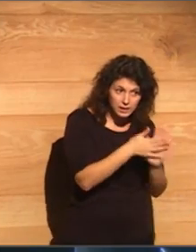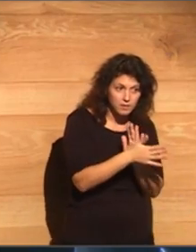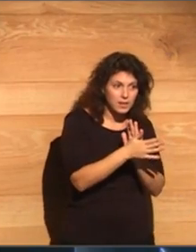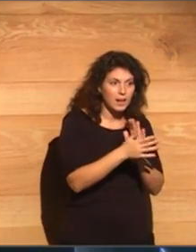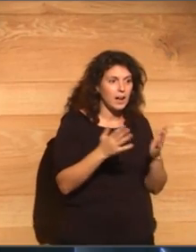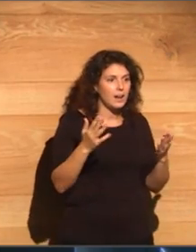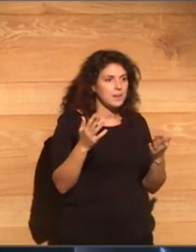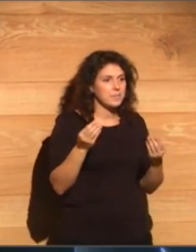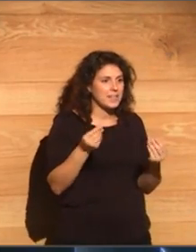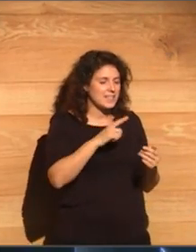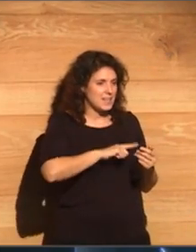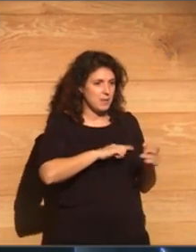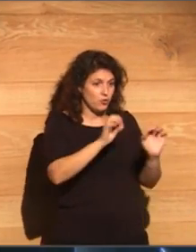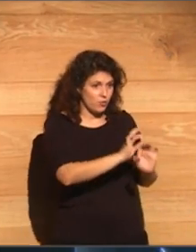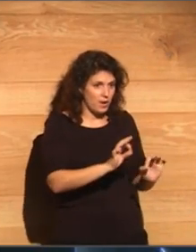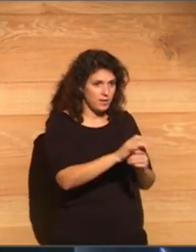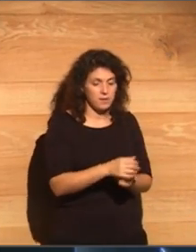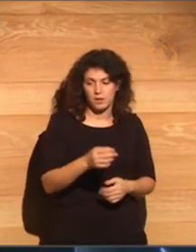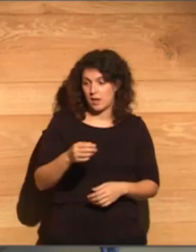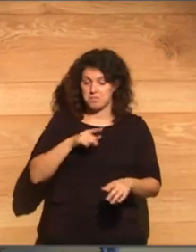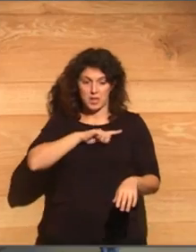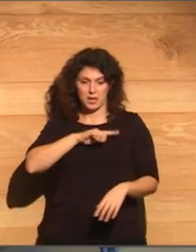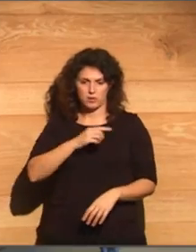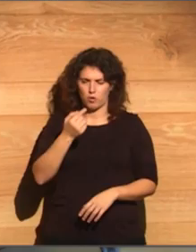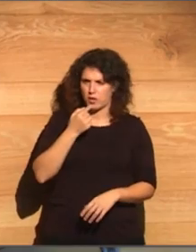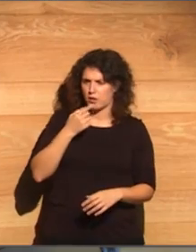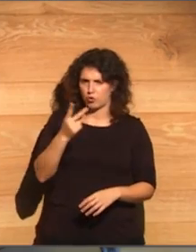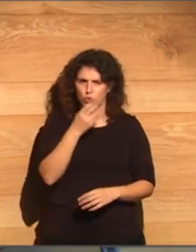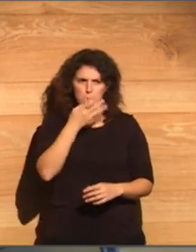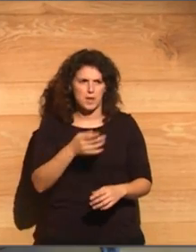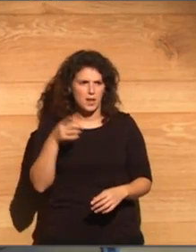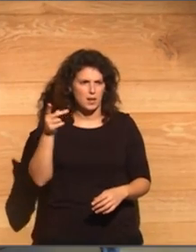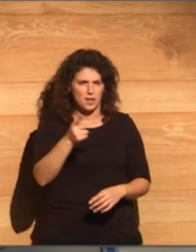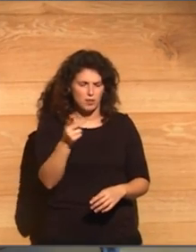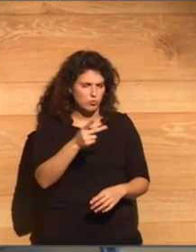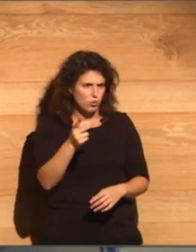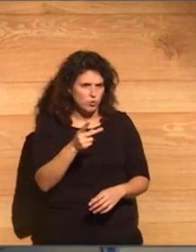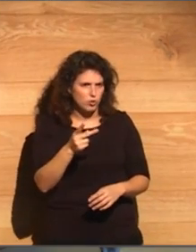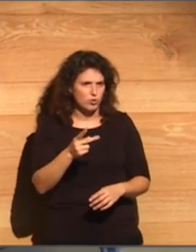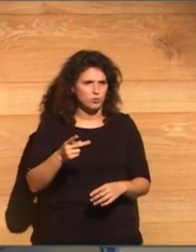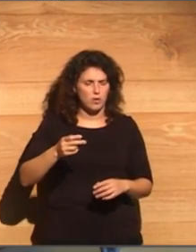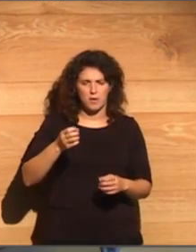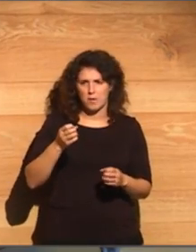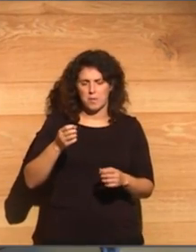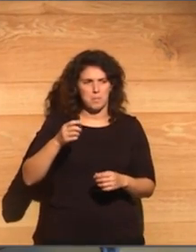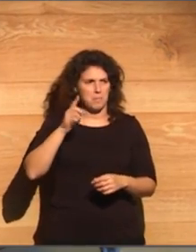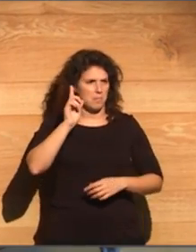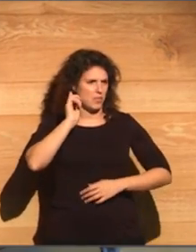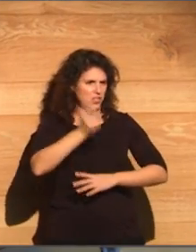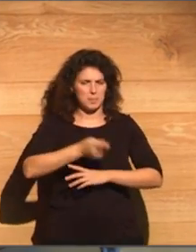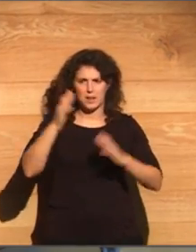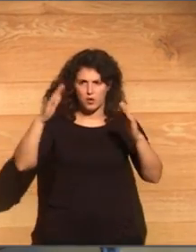sienta nada. No, o el sargento quejándose de los suyos, diciendo que bien lo hacen los dos, diciendo, sí, es que esto es un cachondeo, así no hay manera de ganar, pero mira qué disciplina tienen